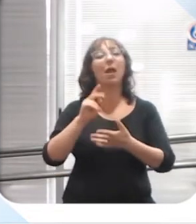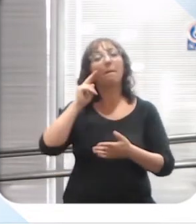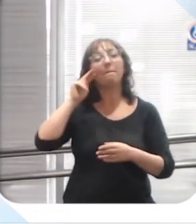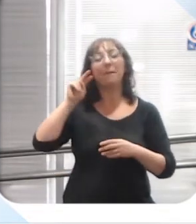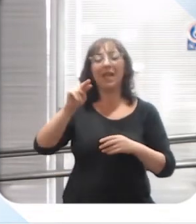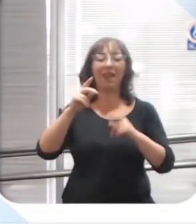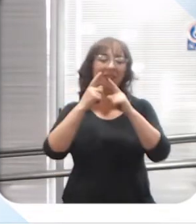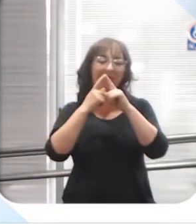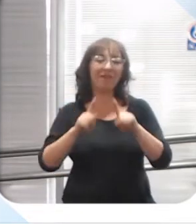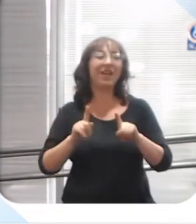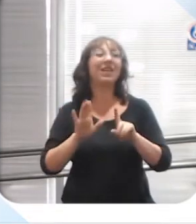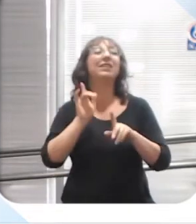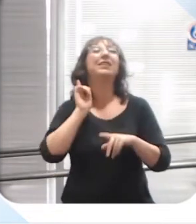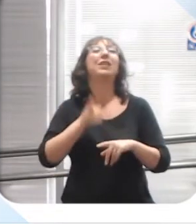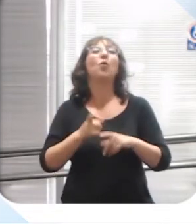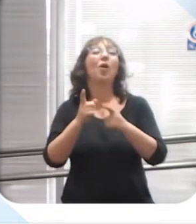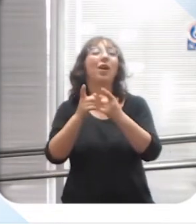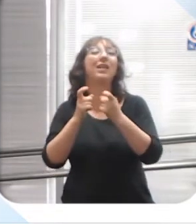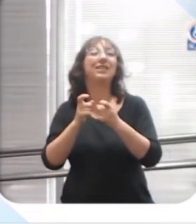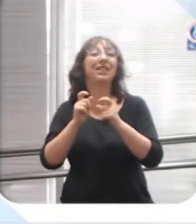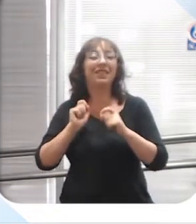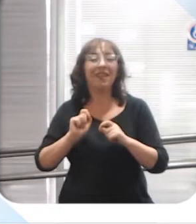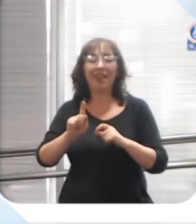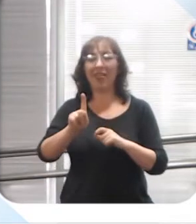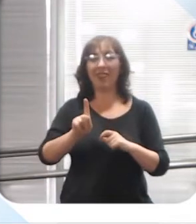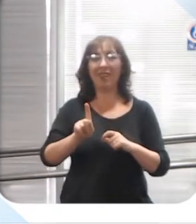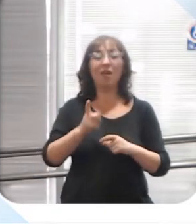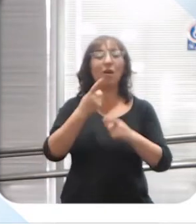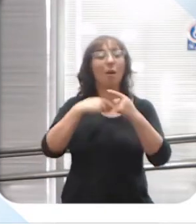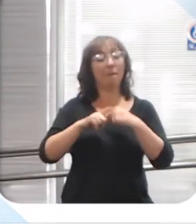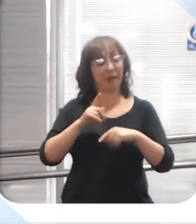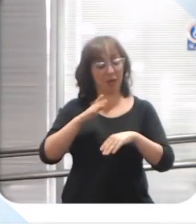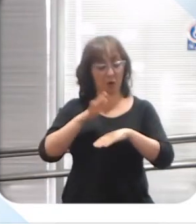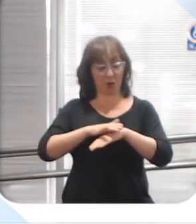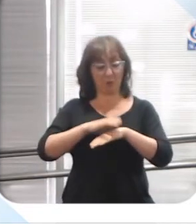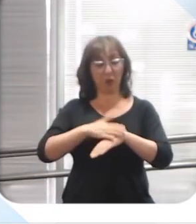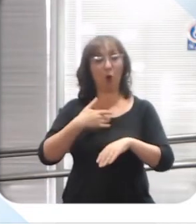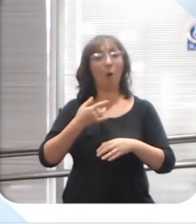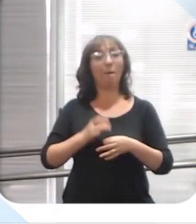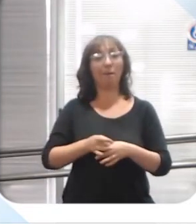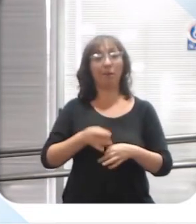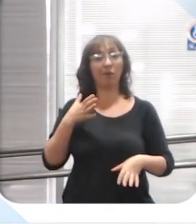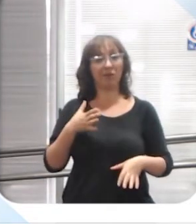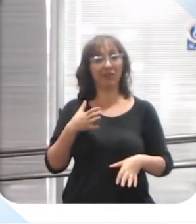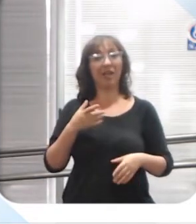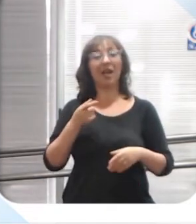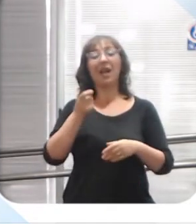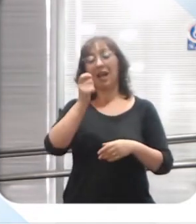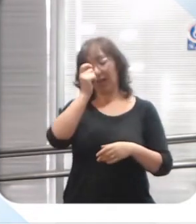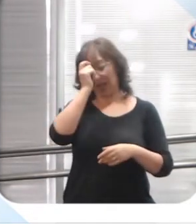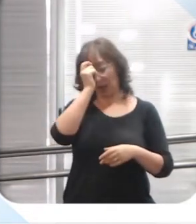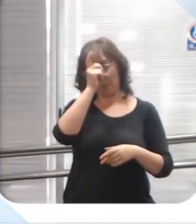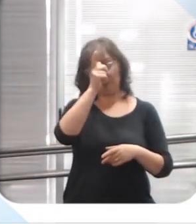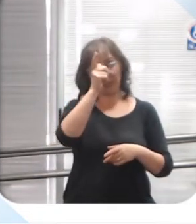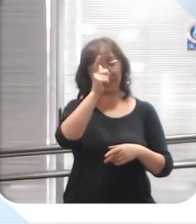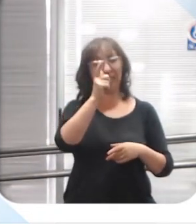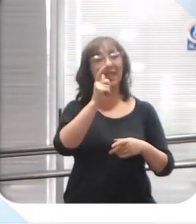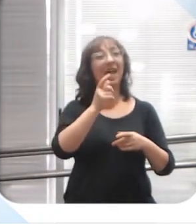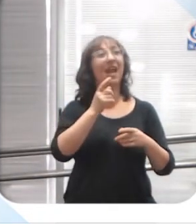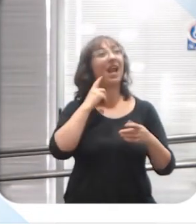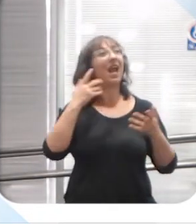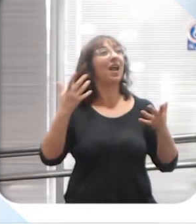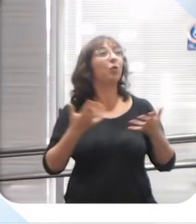mirada diferente según las necesidades que tenga, pero que nuestra responsabilidad como profesionales es capacitarnos y